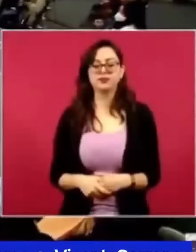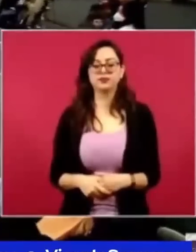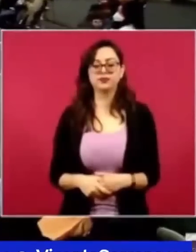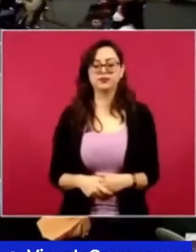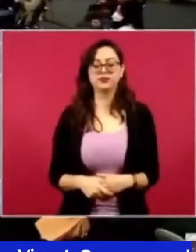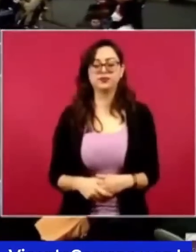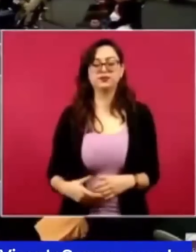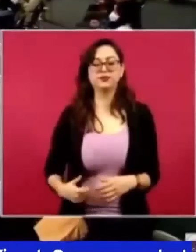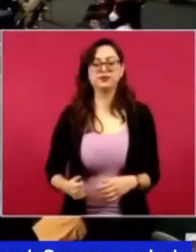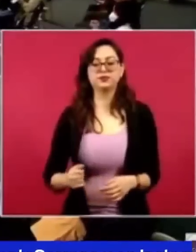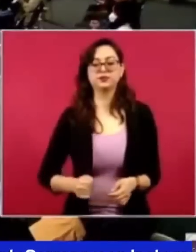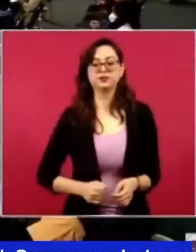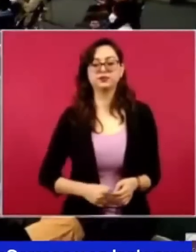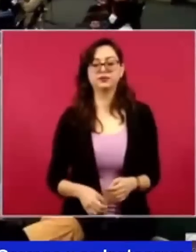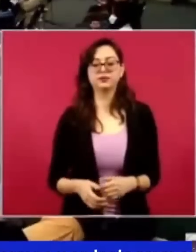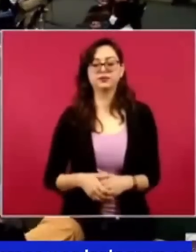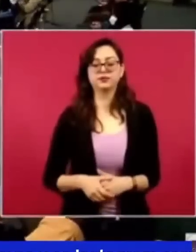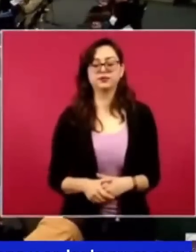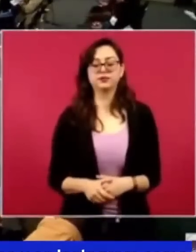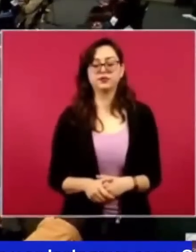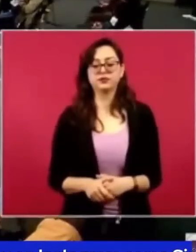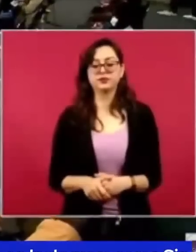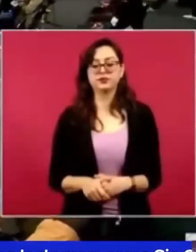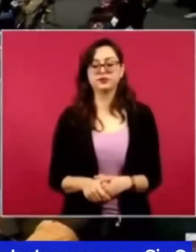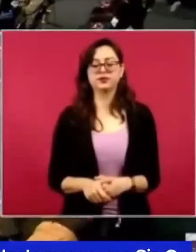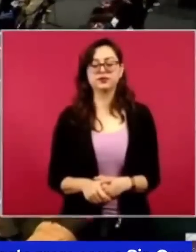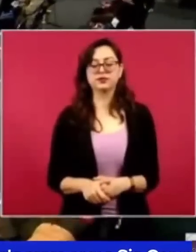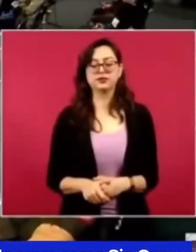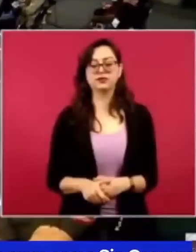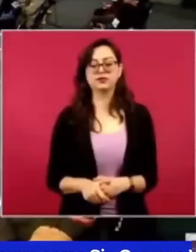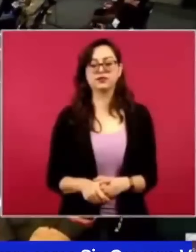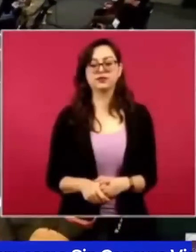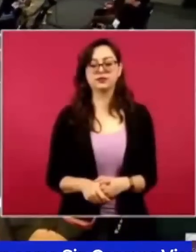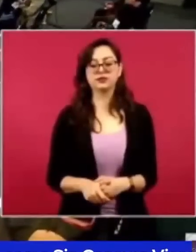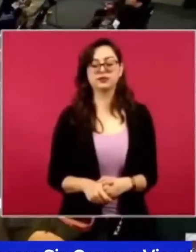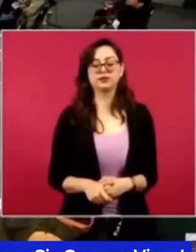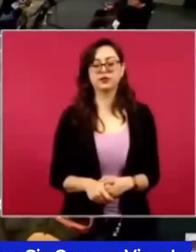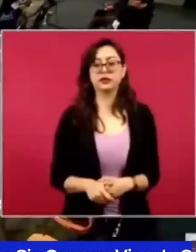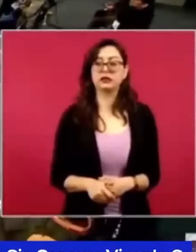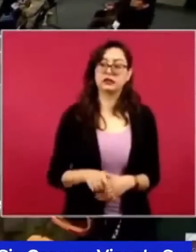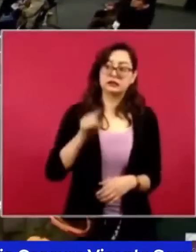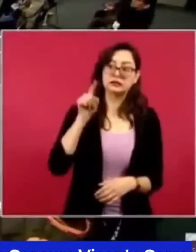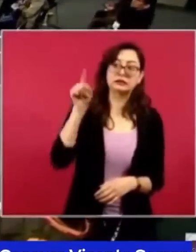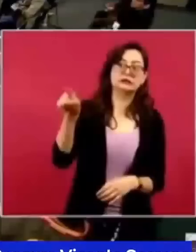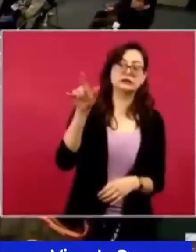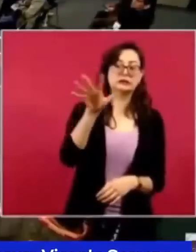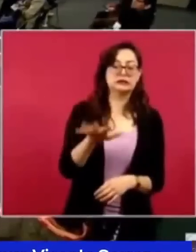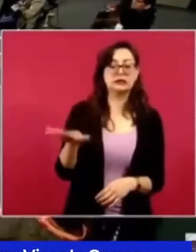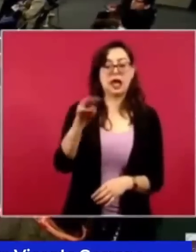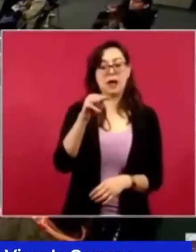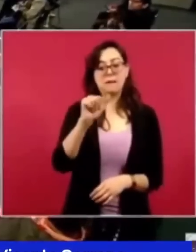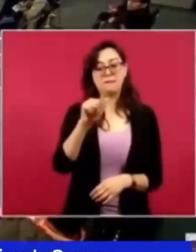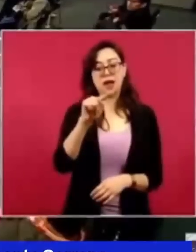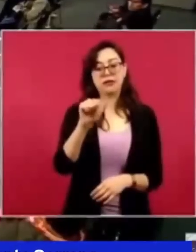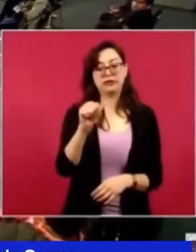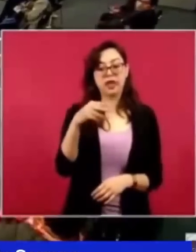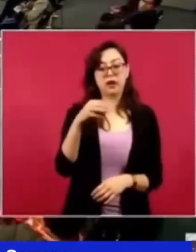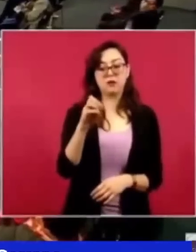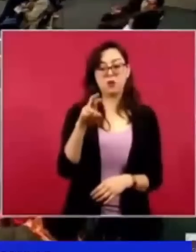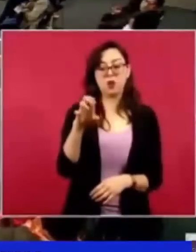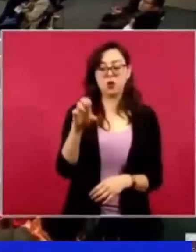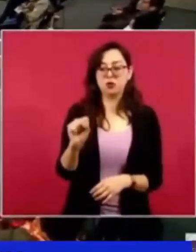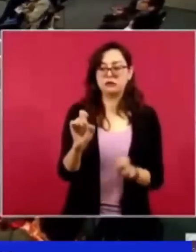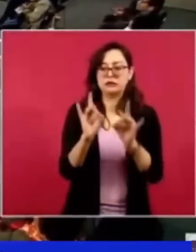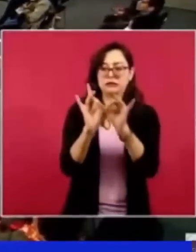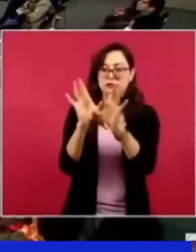Tras todos estos acontecimientos que se dieron en Matamoros, ayer el embajador